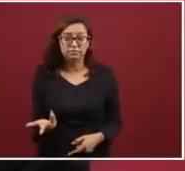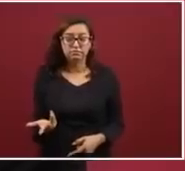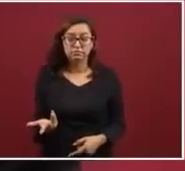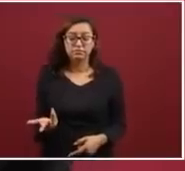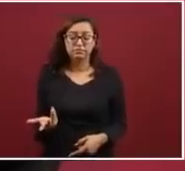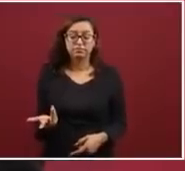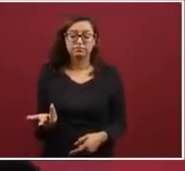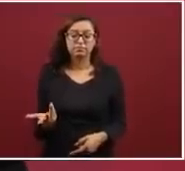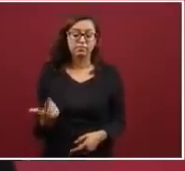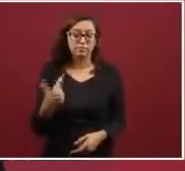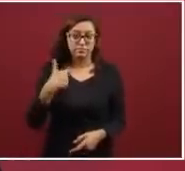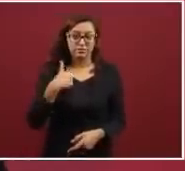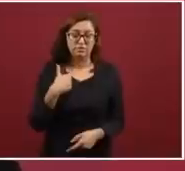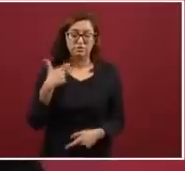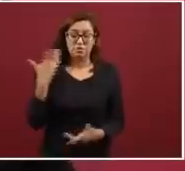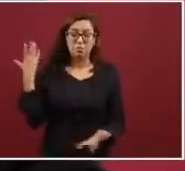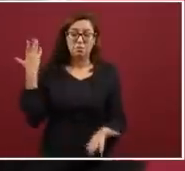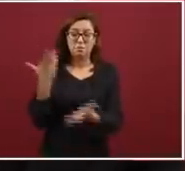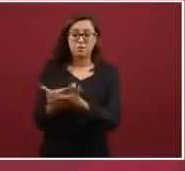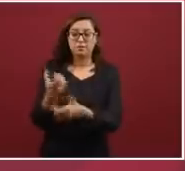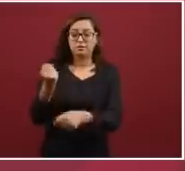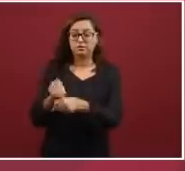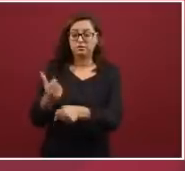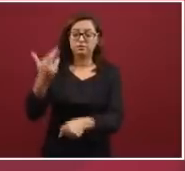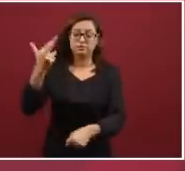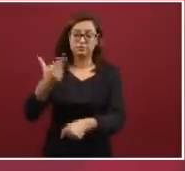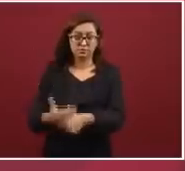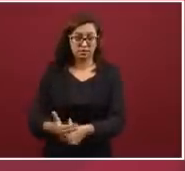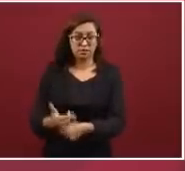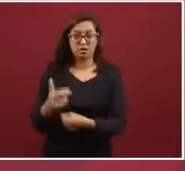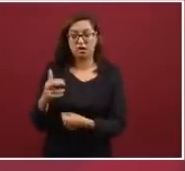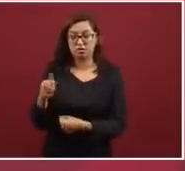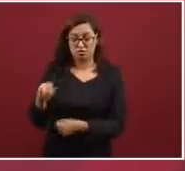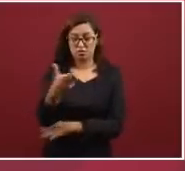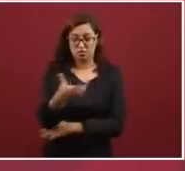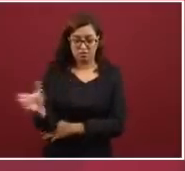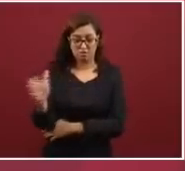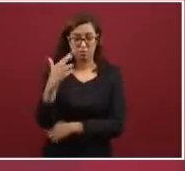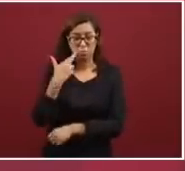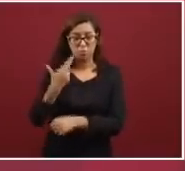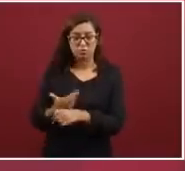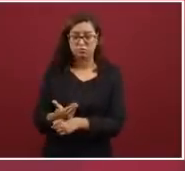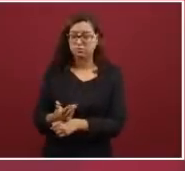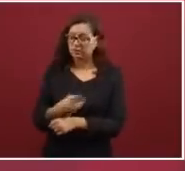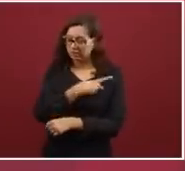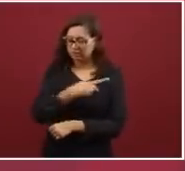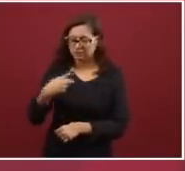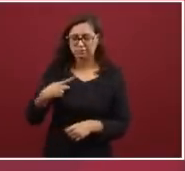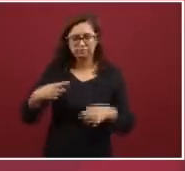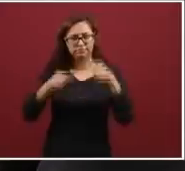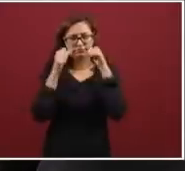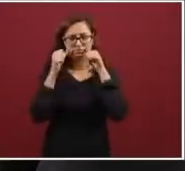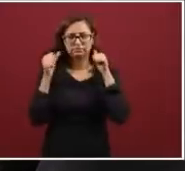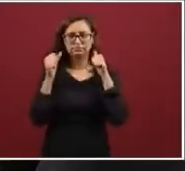Le pedí al secretario de Agricultura que se dedique a eso